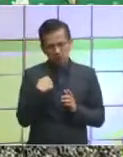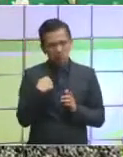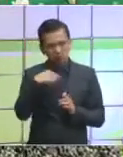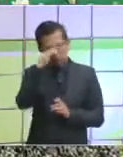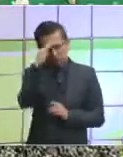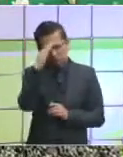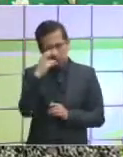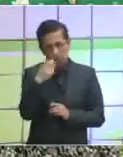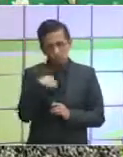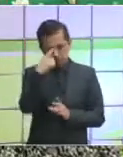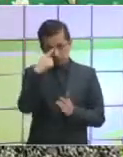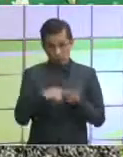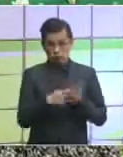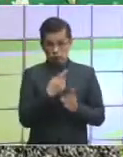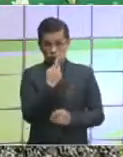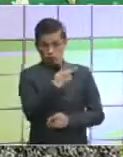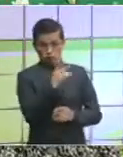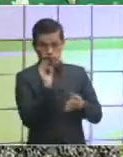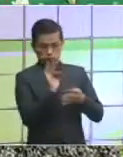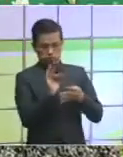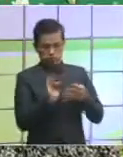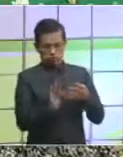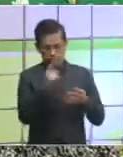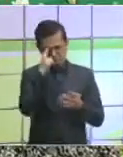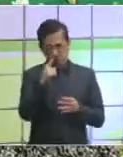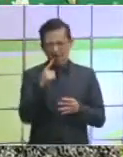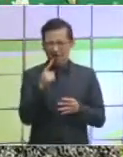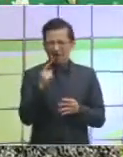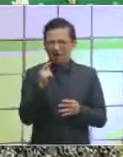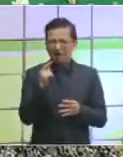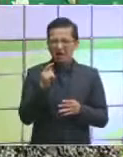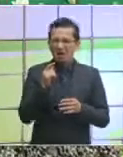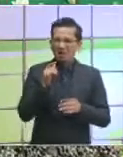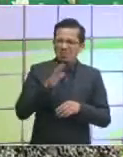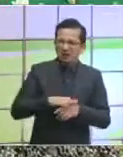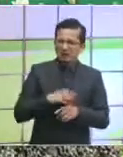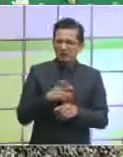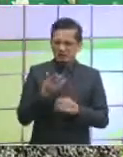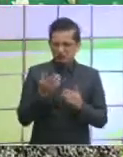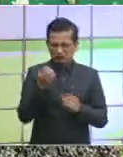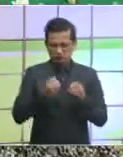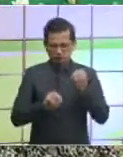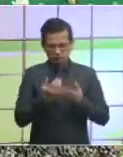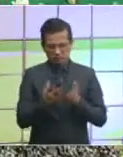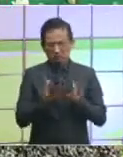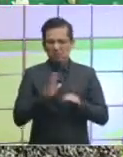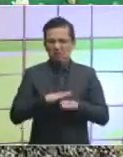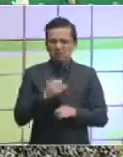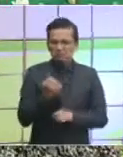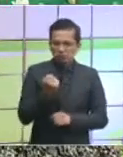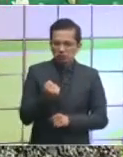plantea usted en cuanto al fortalecimiento de una justicia abierta